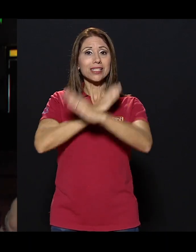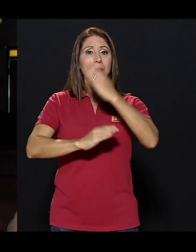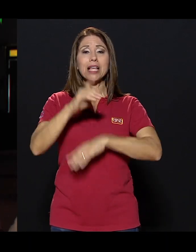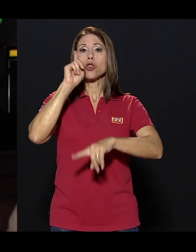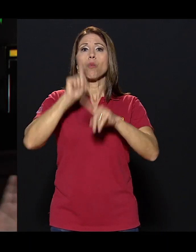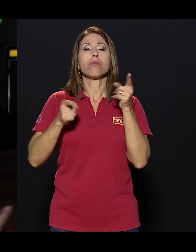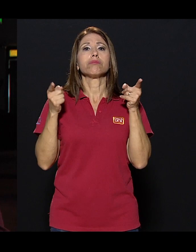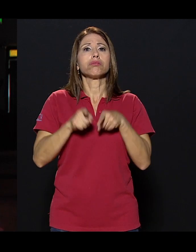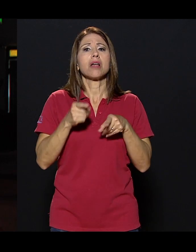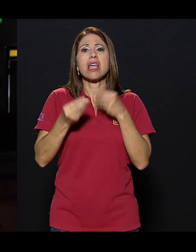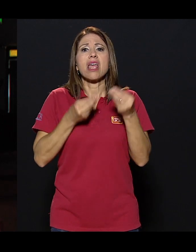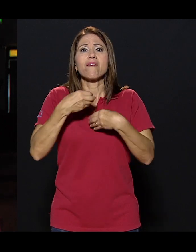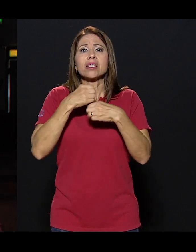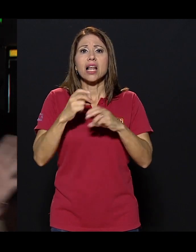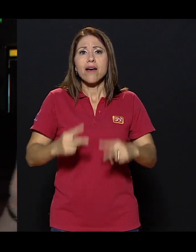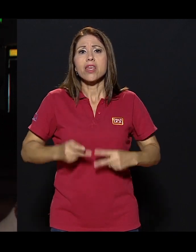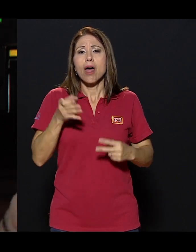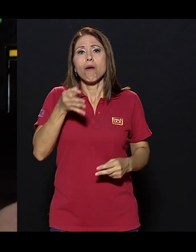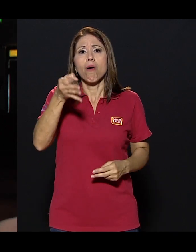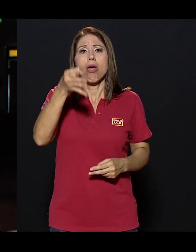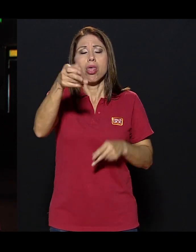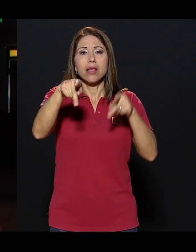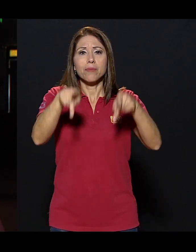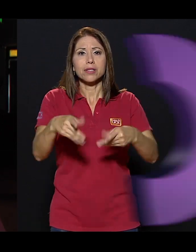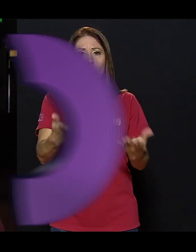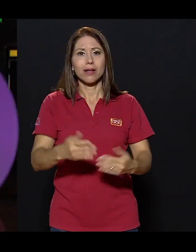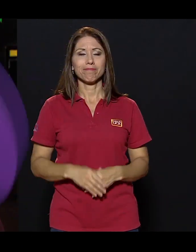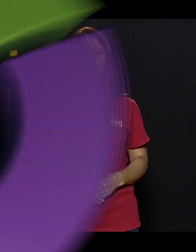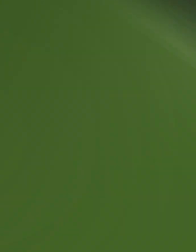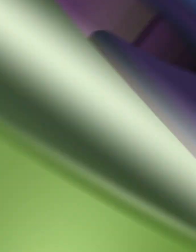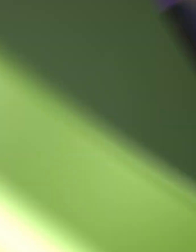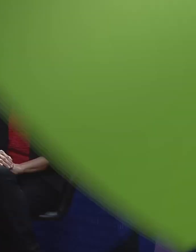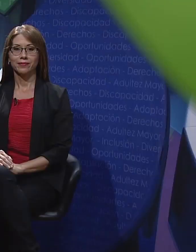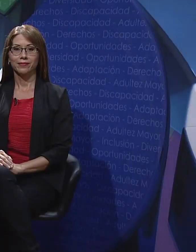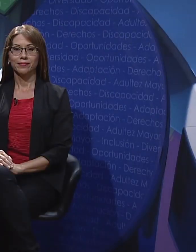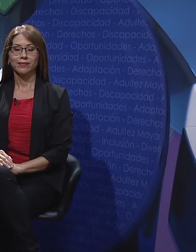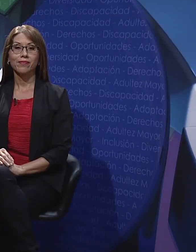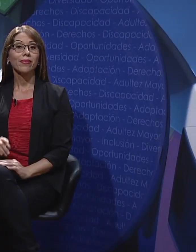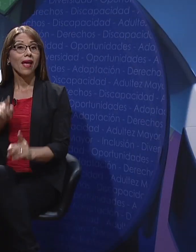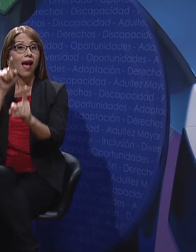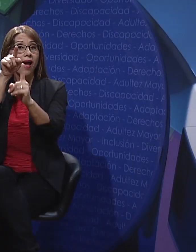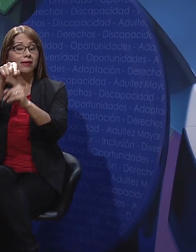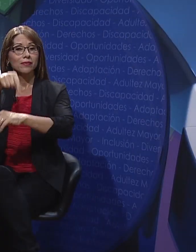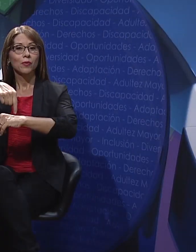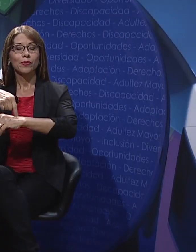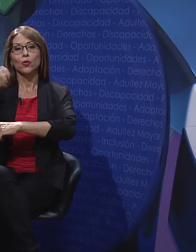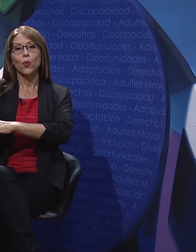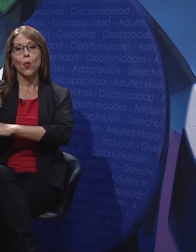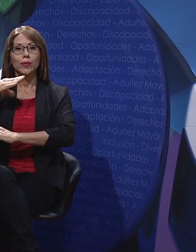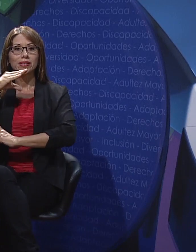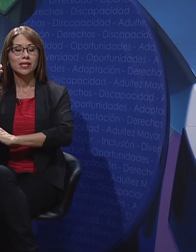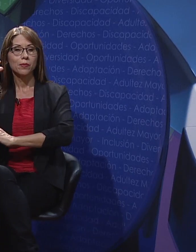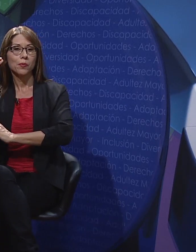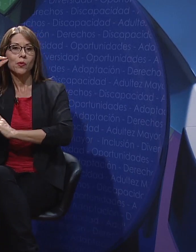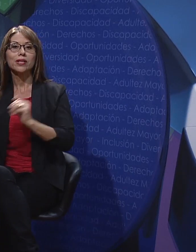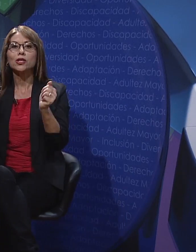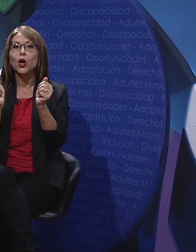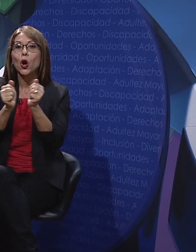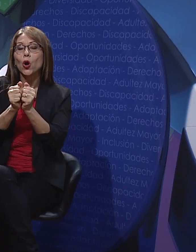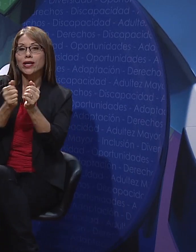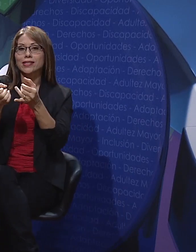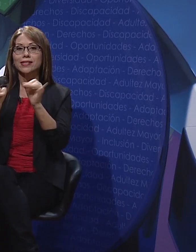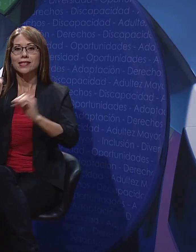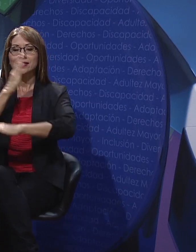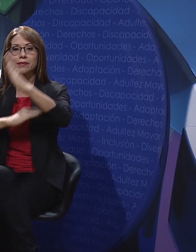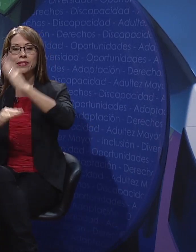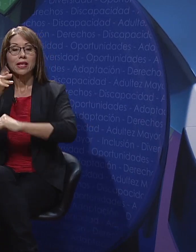condición de discapacidad no puede convertirse en el pronóstico de lo que va a ser la vida de esa persona. Hasta que hombres y mujeres con y sin